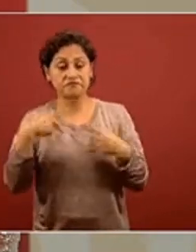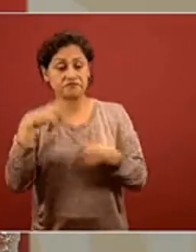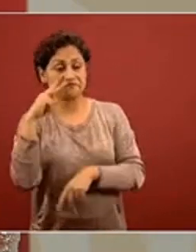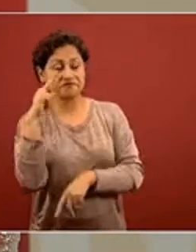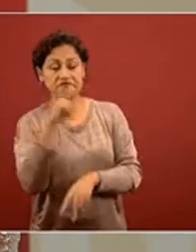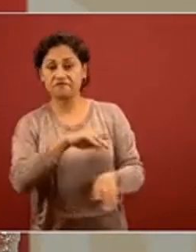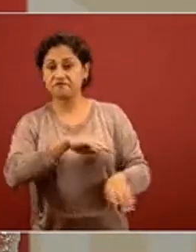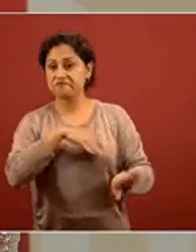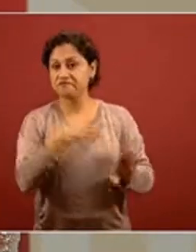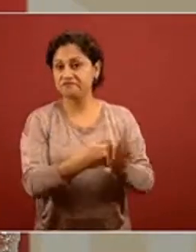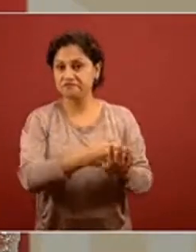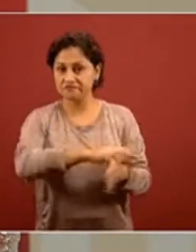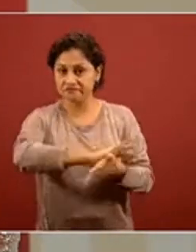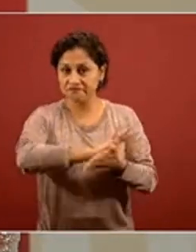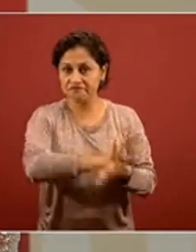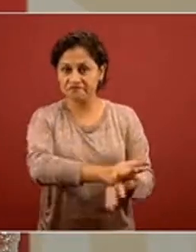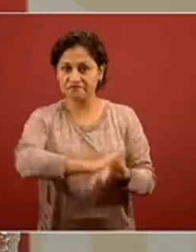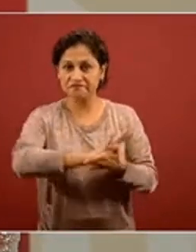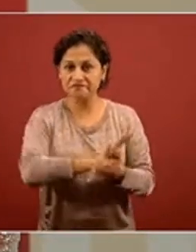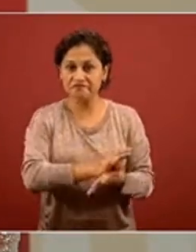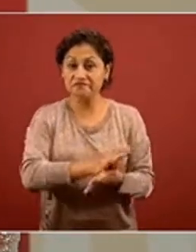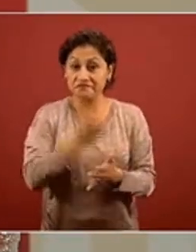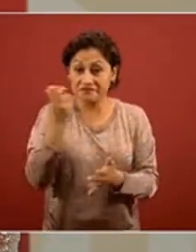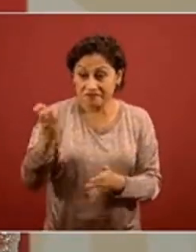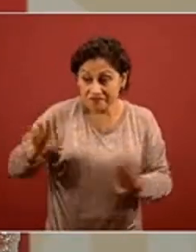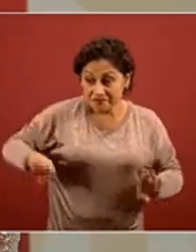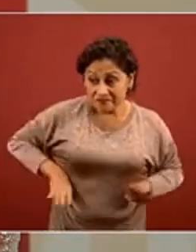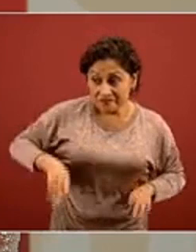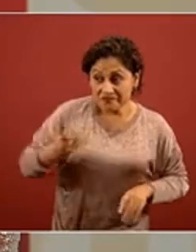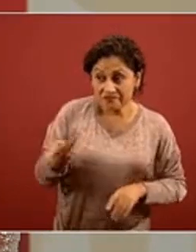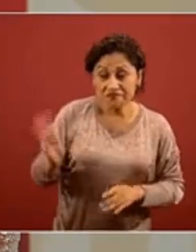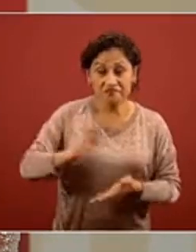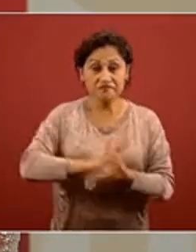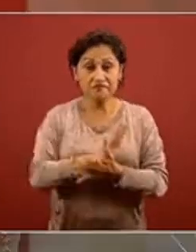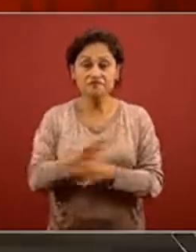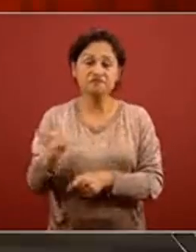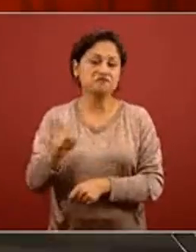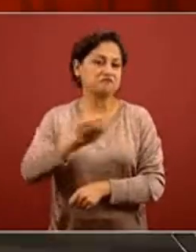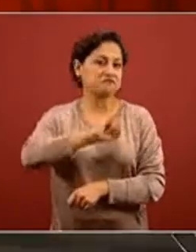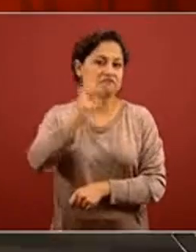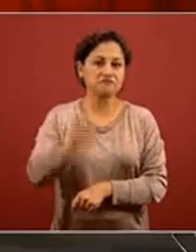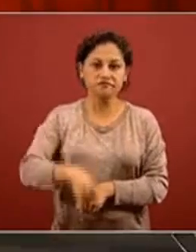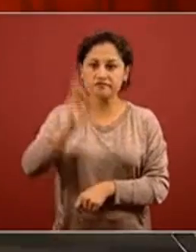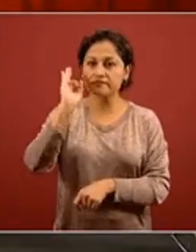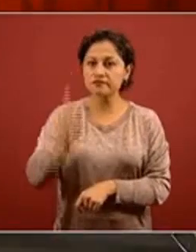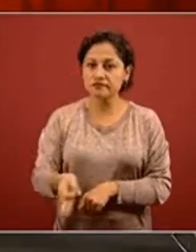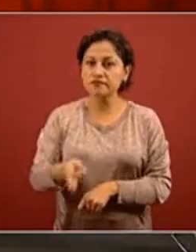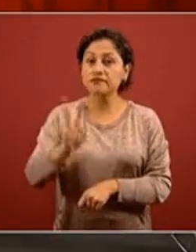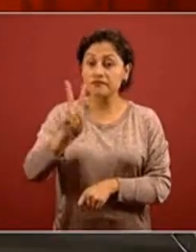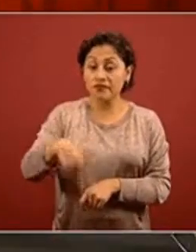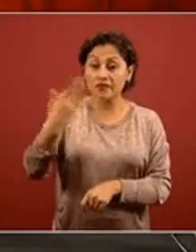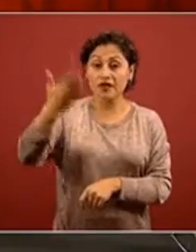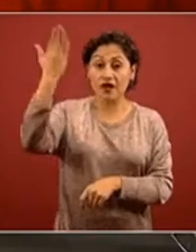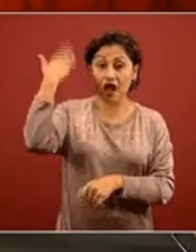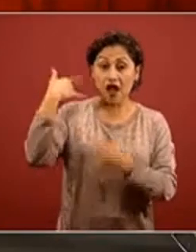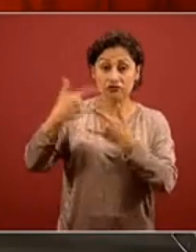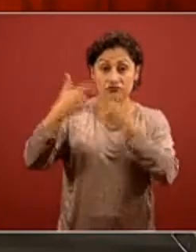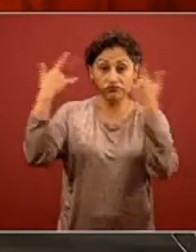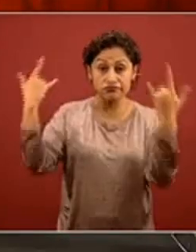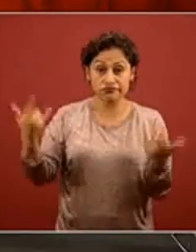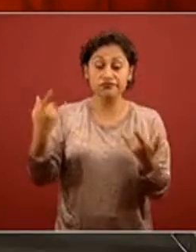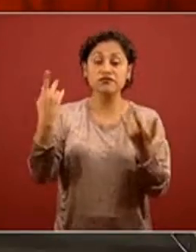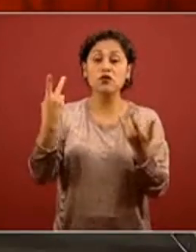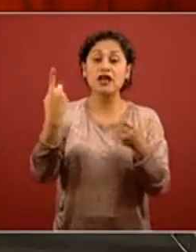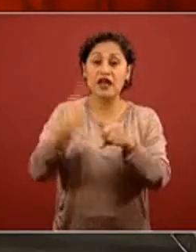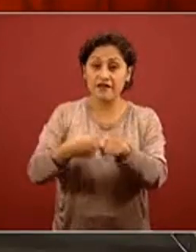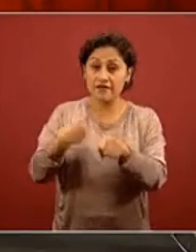son siempre repudiables, siempre inaceptables. Ha habido epidemias largas que todavía existen en el mundo, como